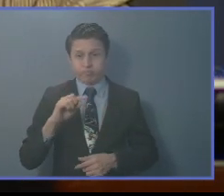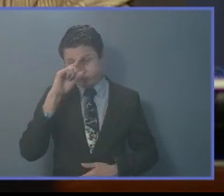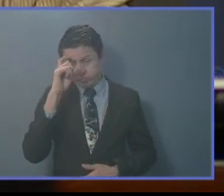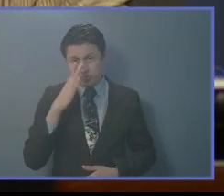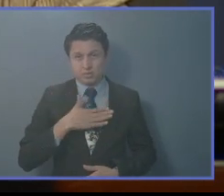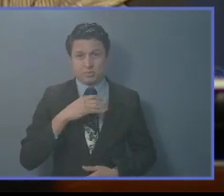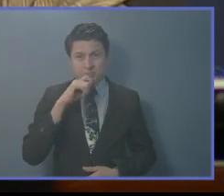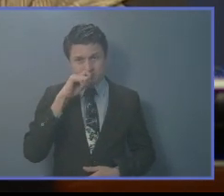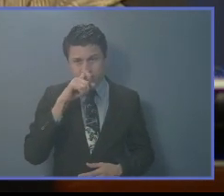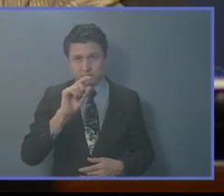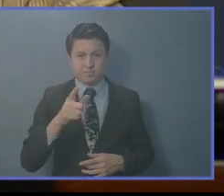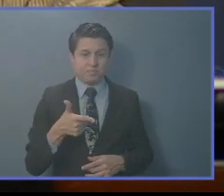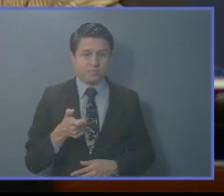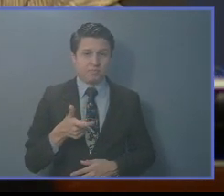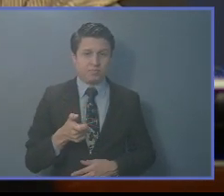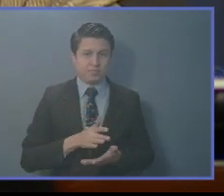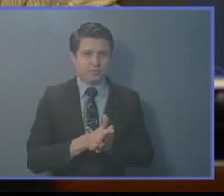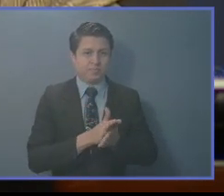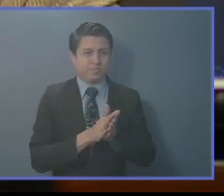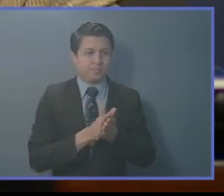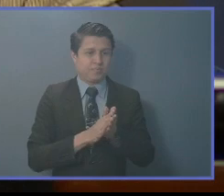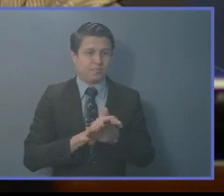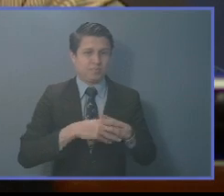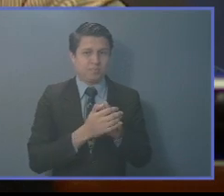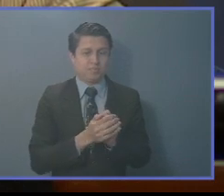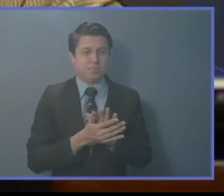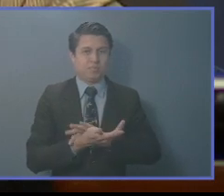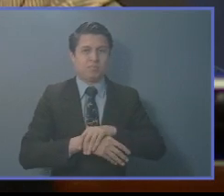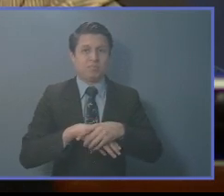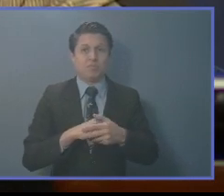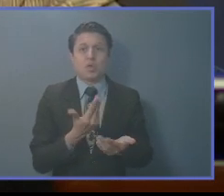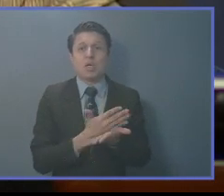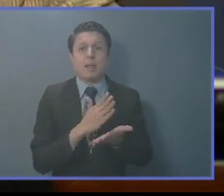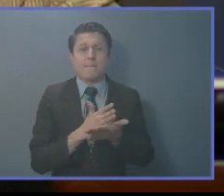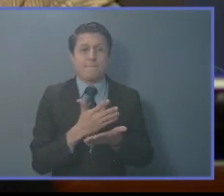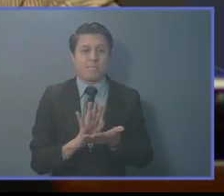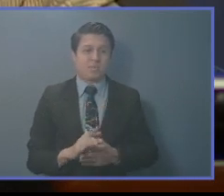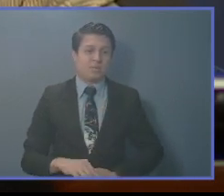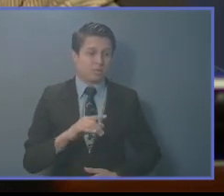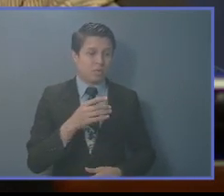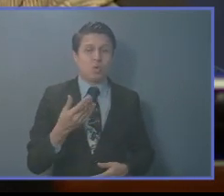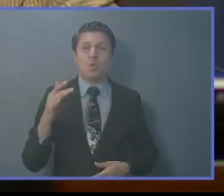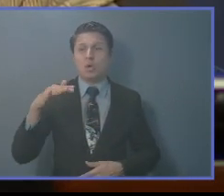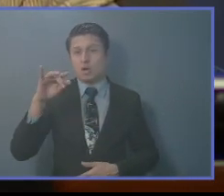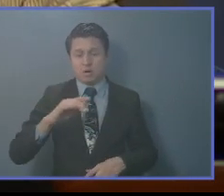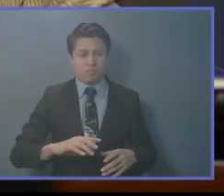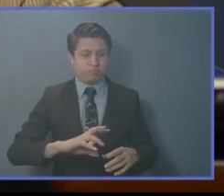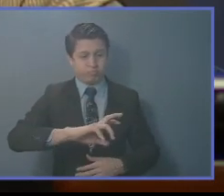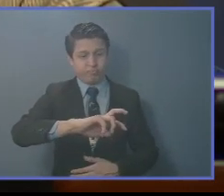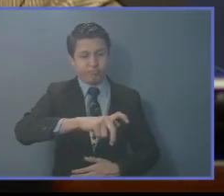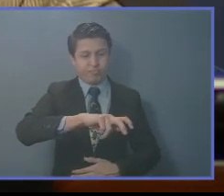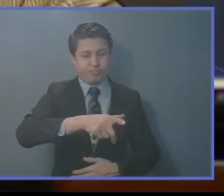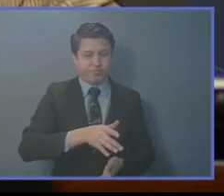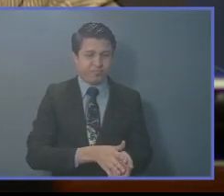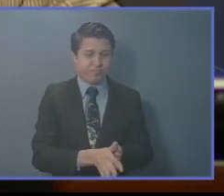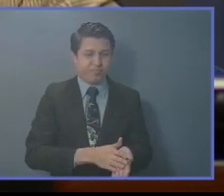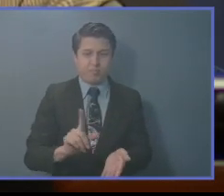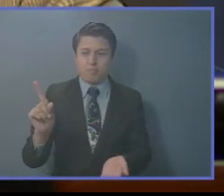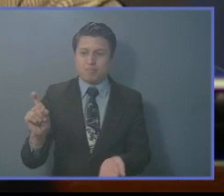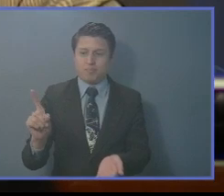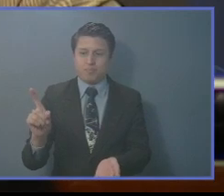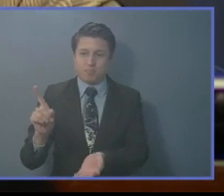con desinfectantes para manos, productos sanitarios y lugares de fácil acceso para lavarse las manos con agua, jabón y